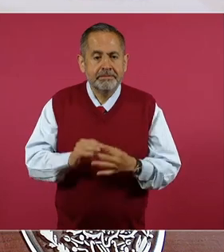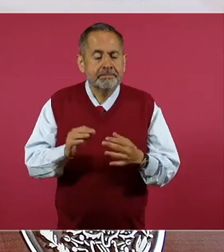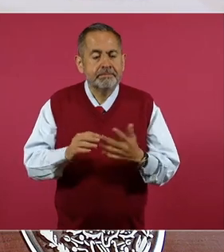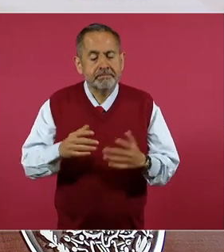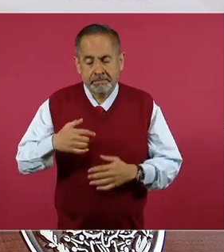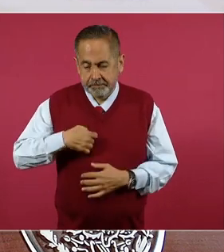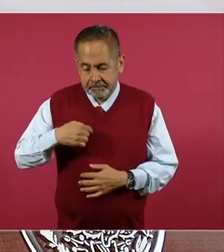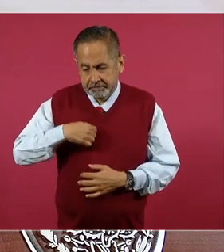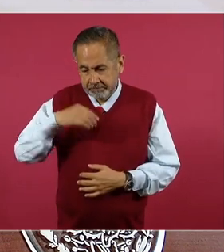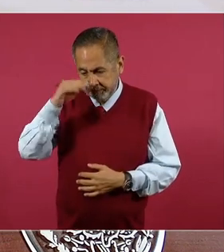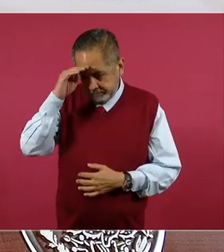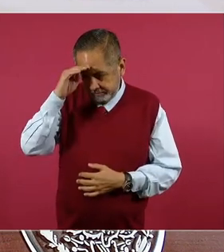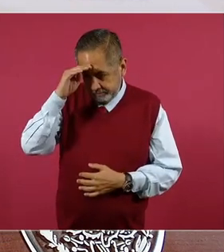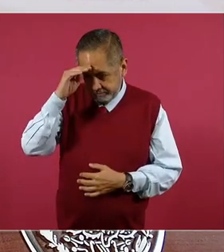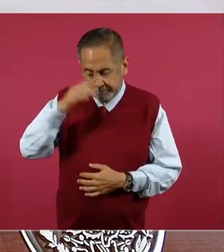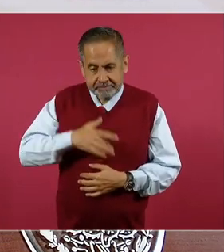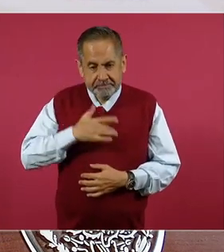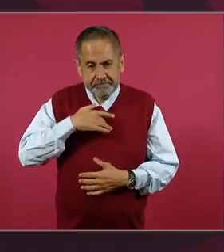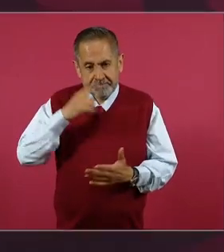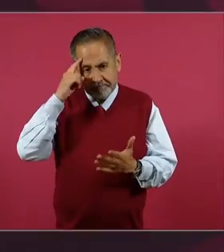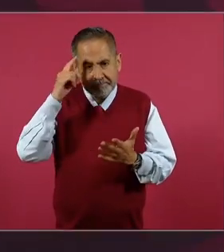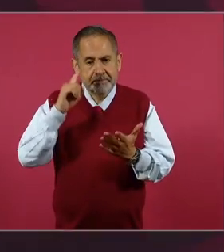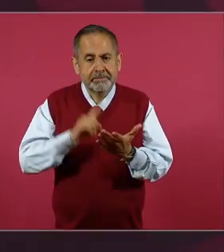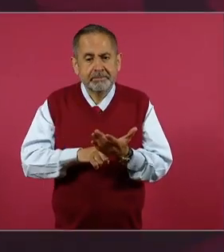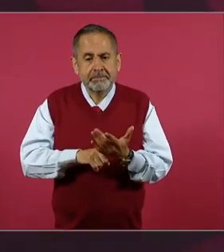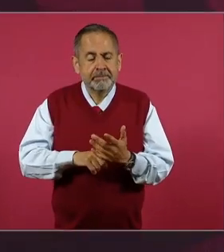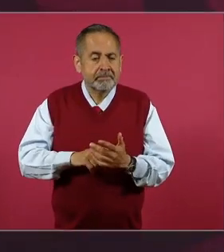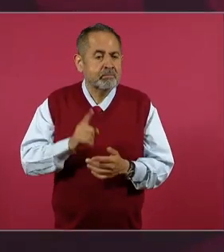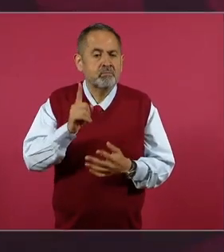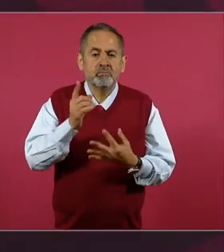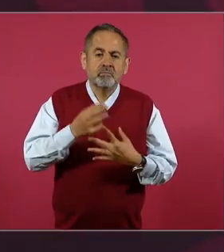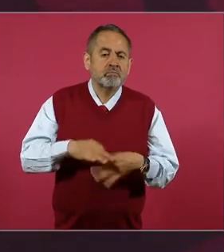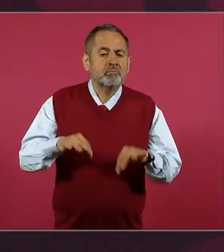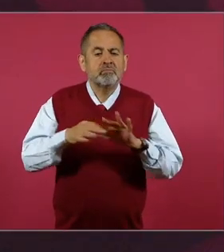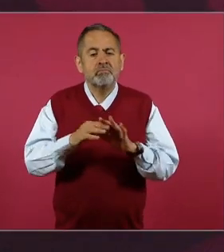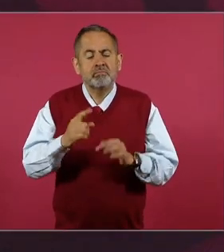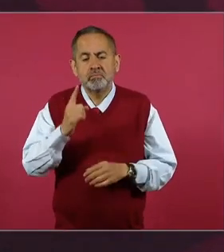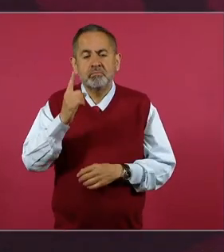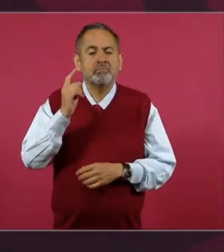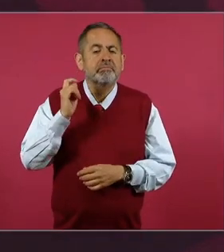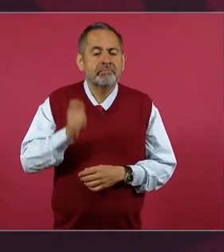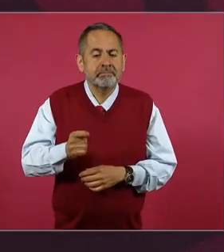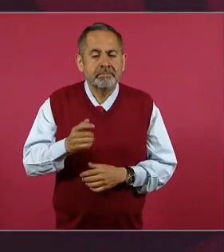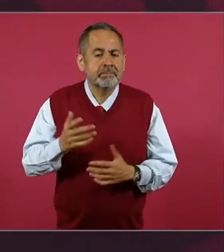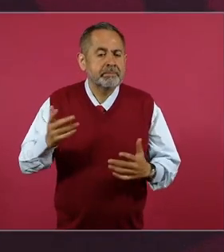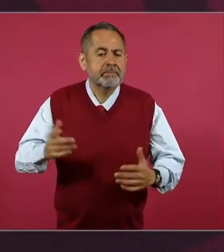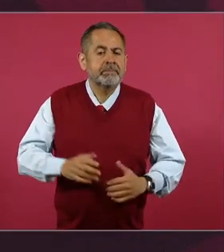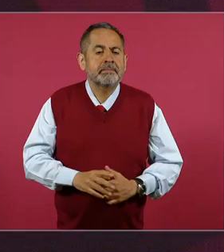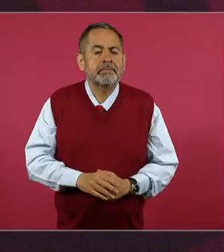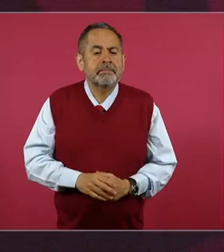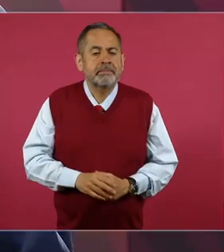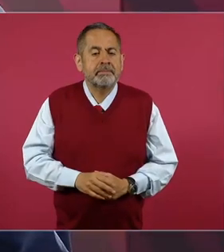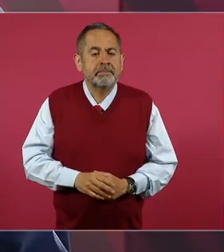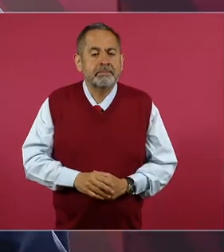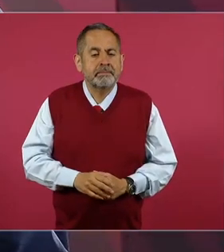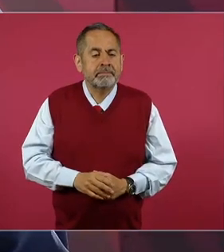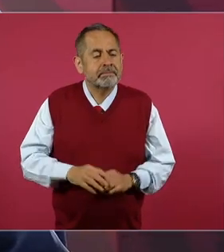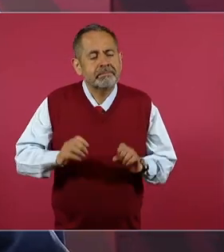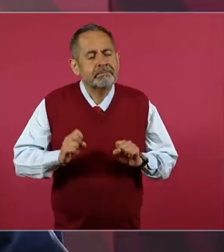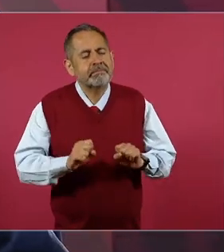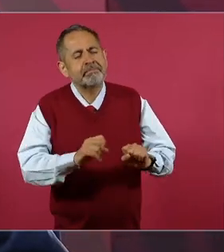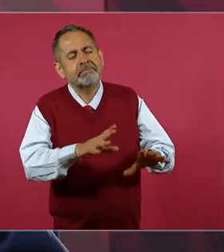lo que creo que es muy importante, el que no haya impunidad,